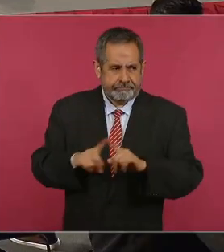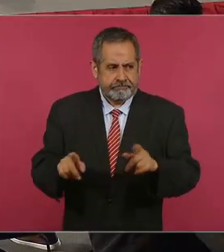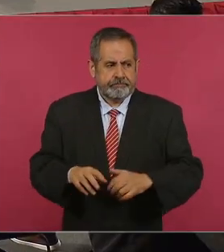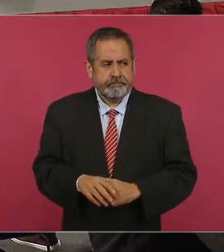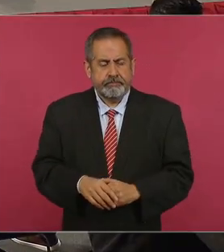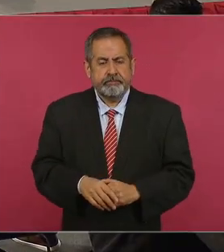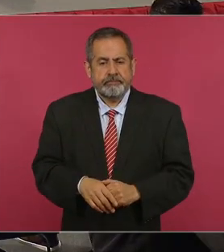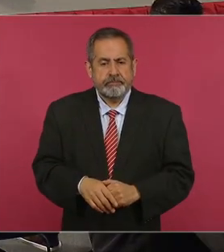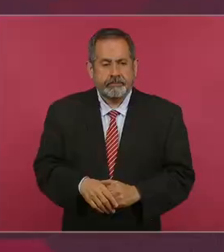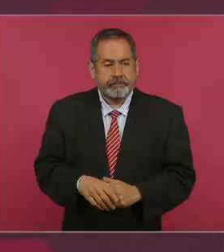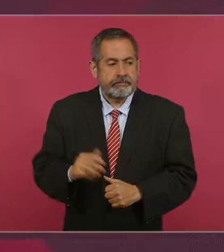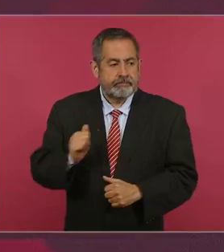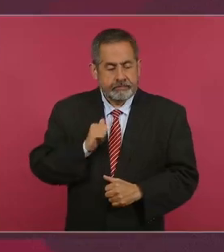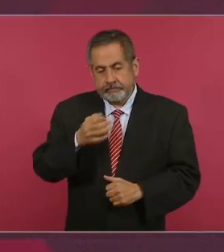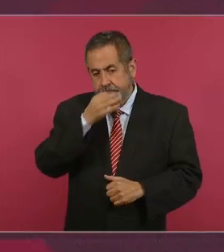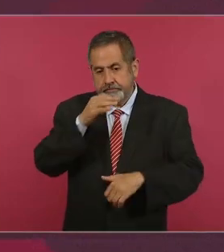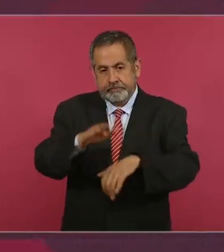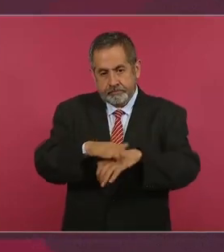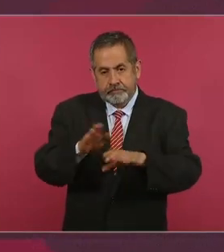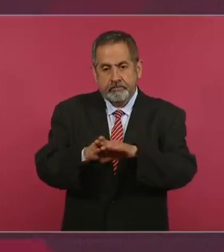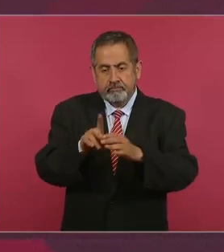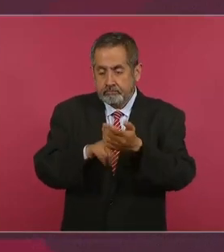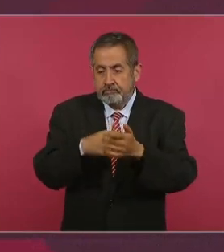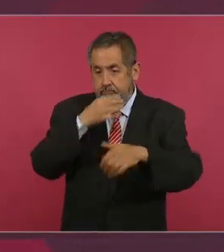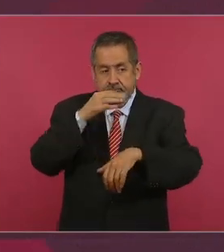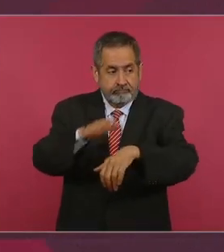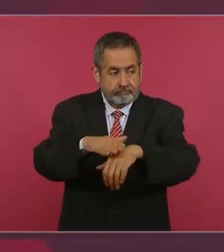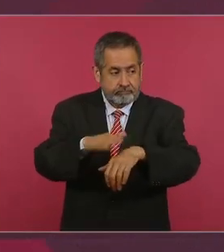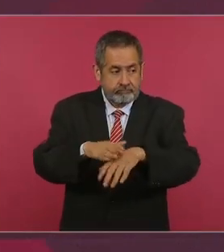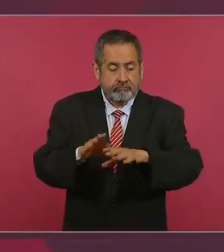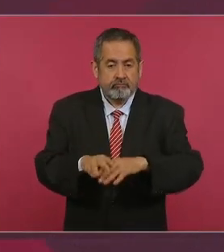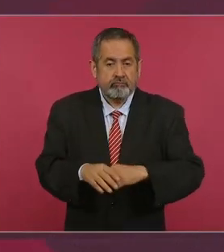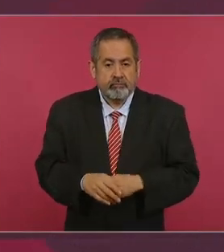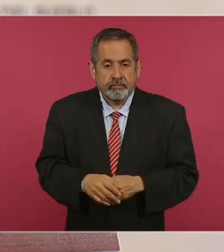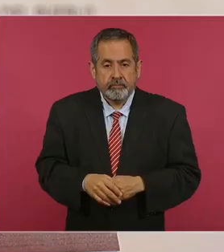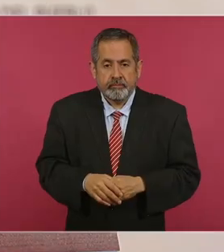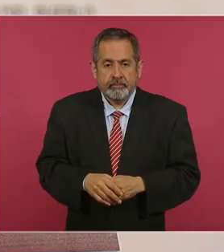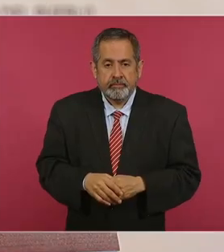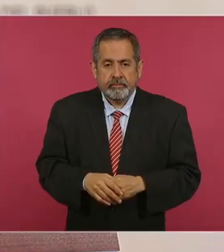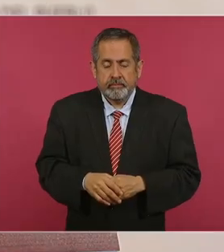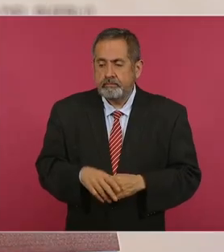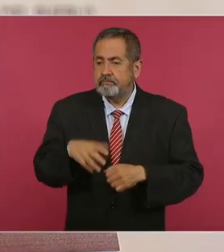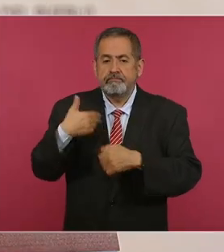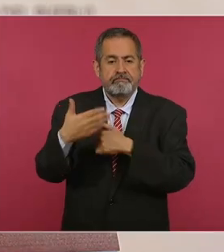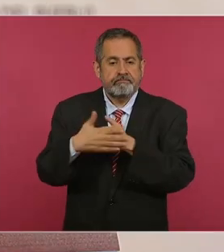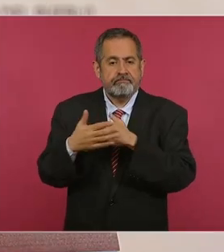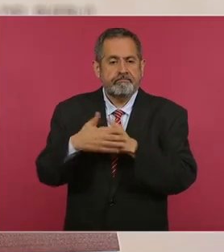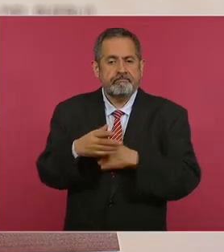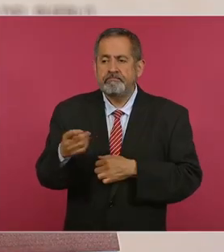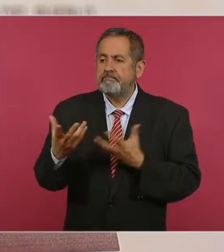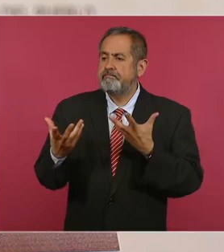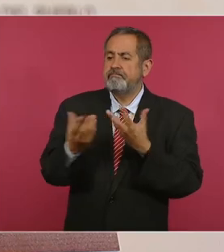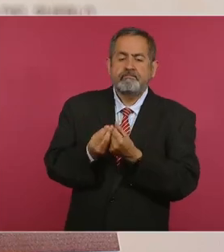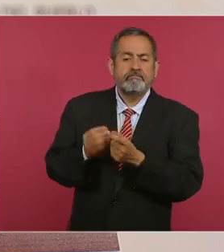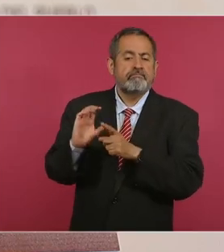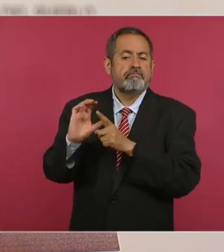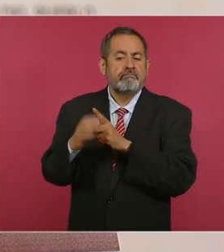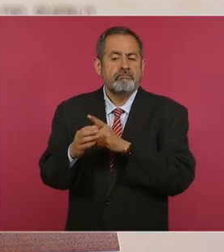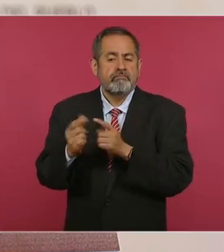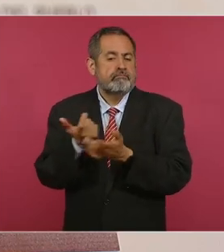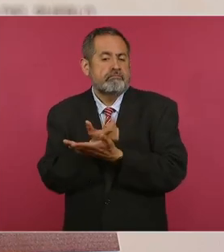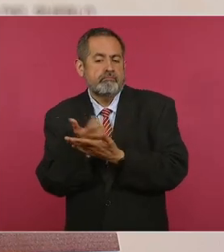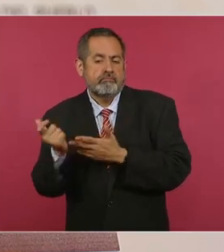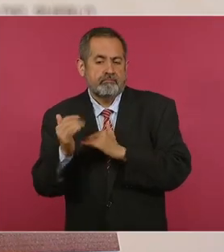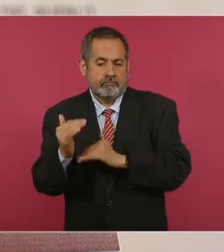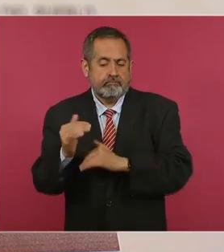Y aprovecho también para decir que ya estoy por recibir a los miembros de la Comisión de Salarios